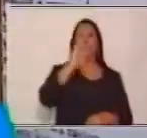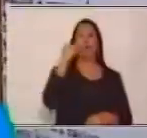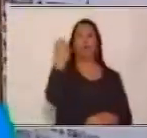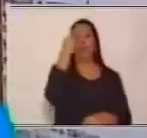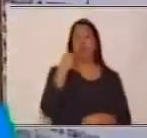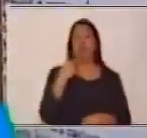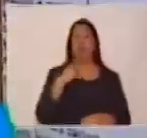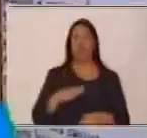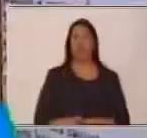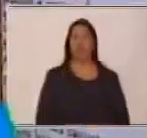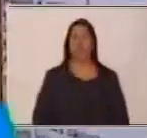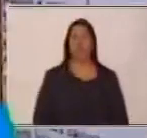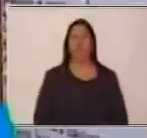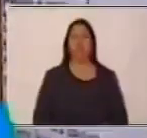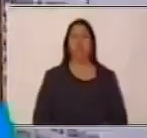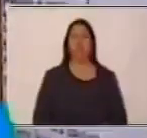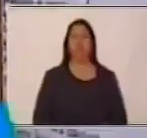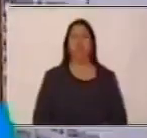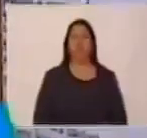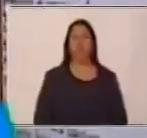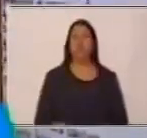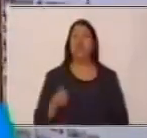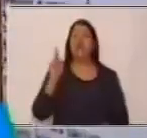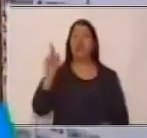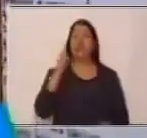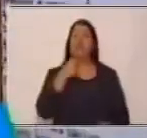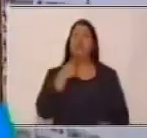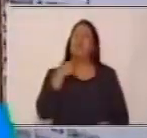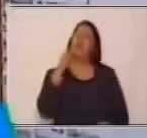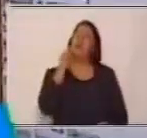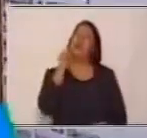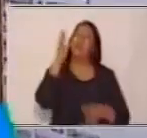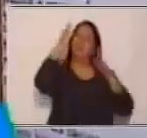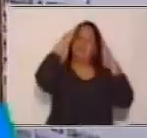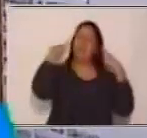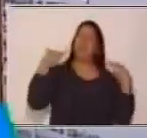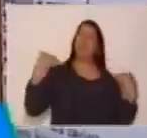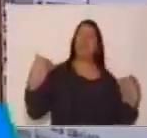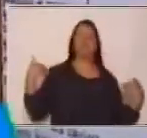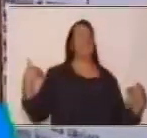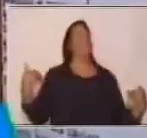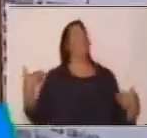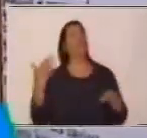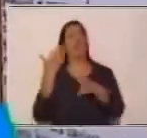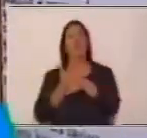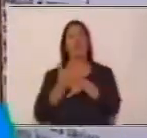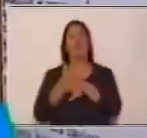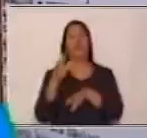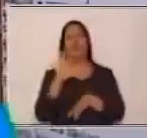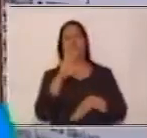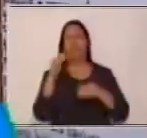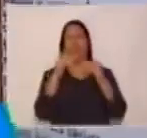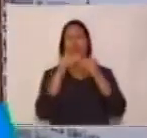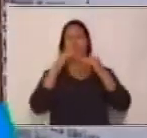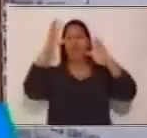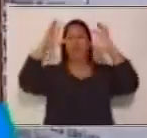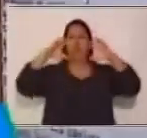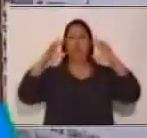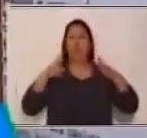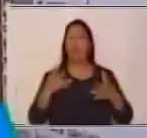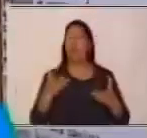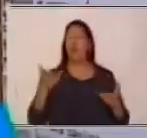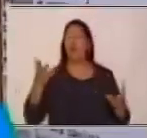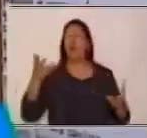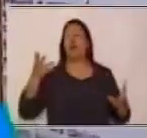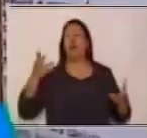lluvia. Así me gusta tu pelo, tendido y húmedo como una lluvia. Ah, qué infinidad